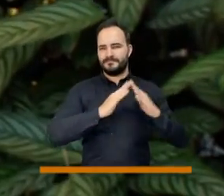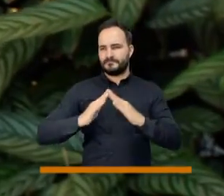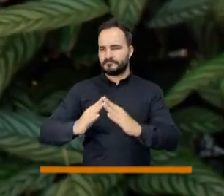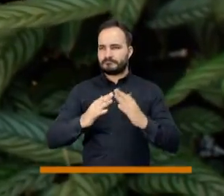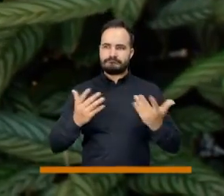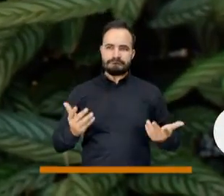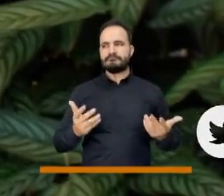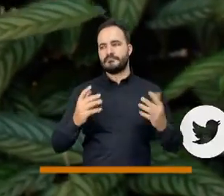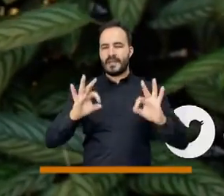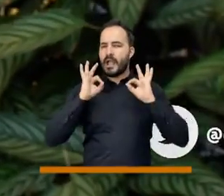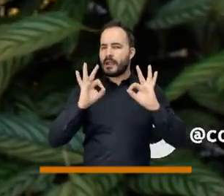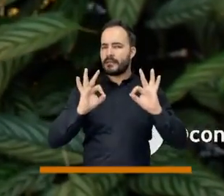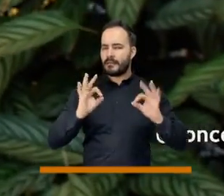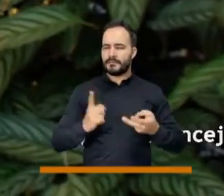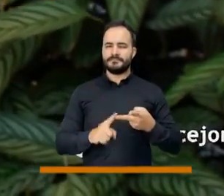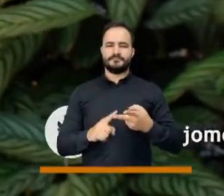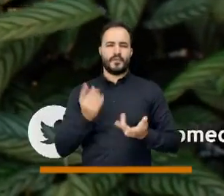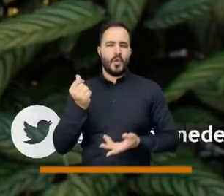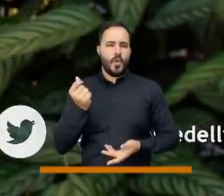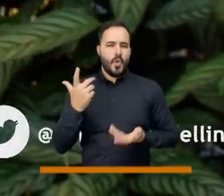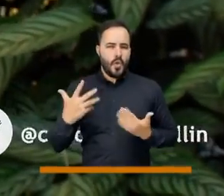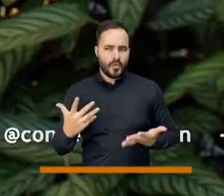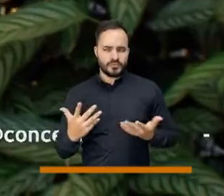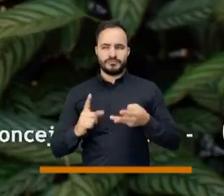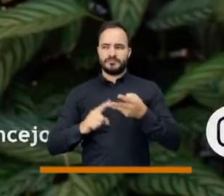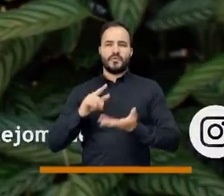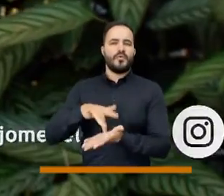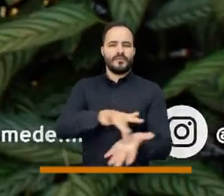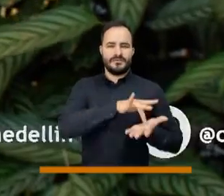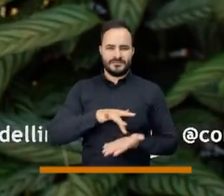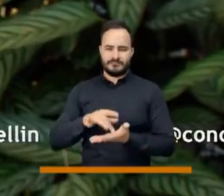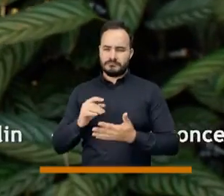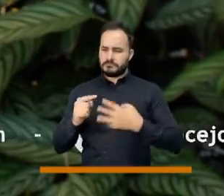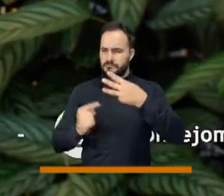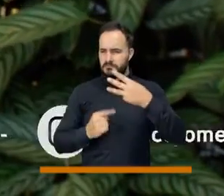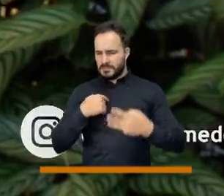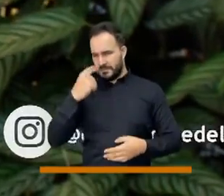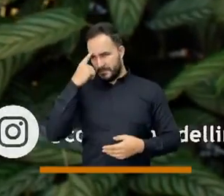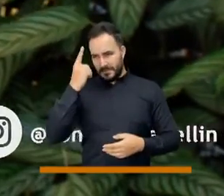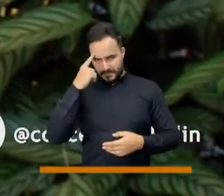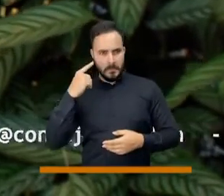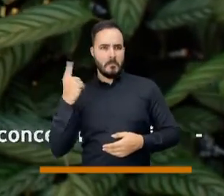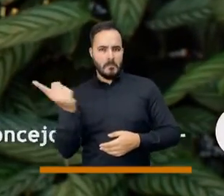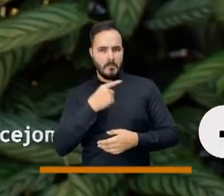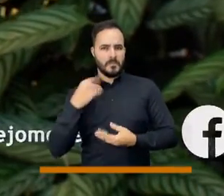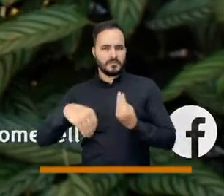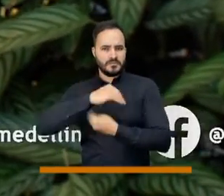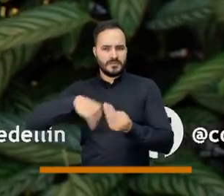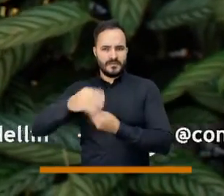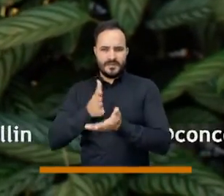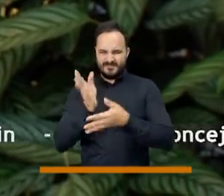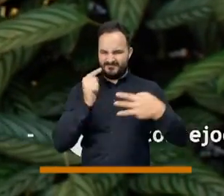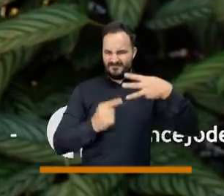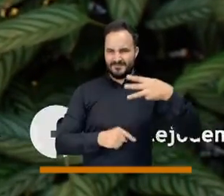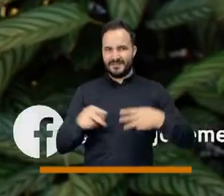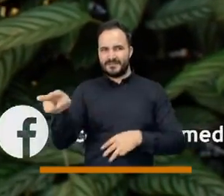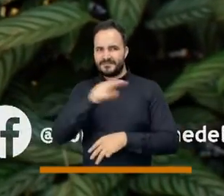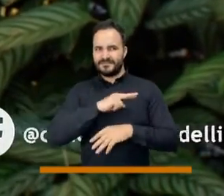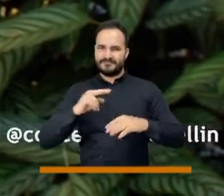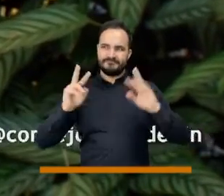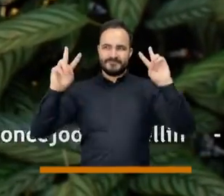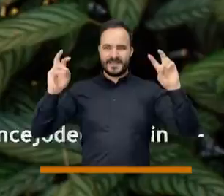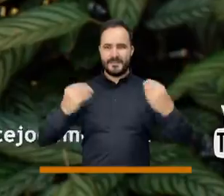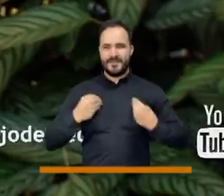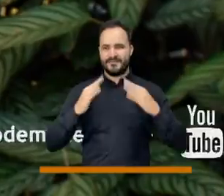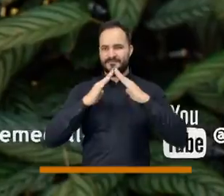calidad, los costos, la ubicación. ¿Qué estamos haciendo en materia de vivienda para también cumplir con esos desafíos que tenemos en materia de